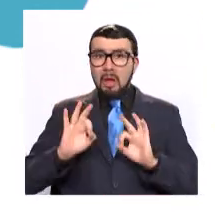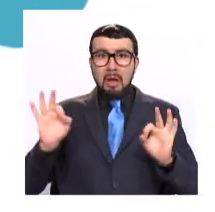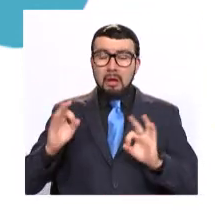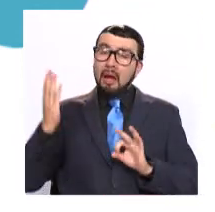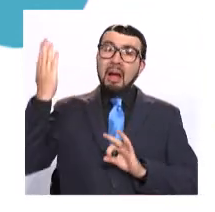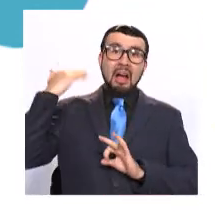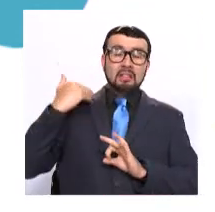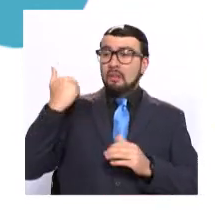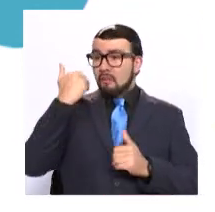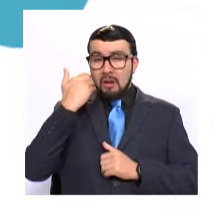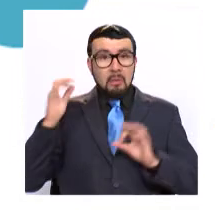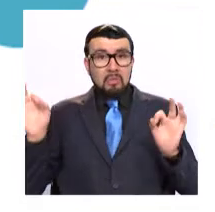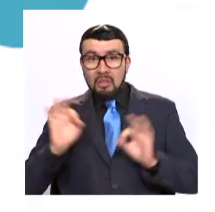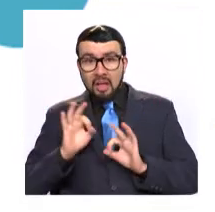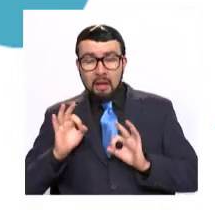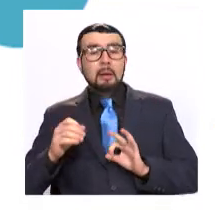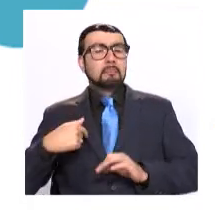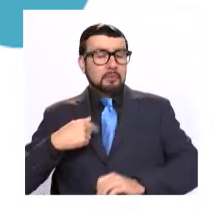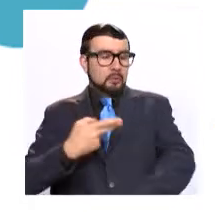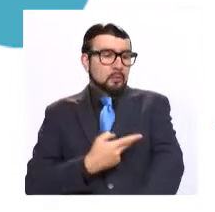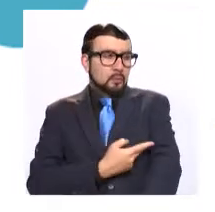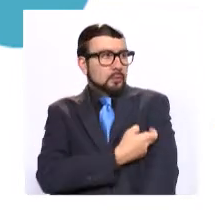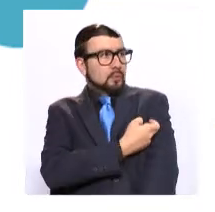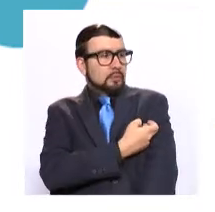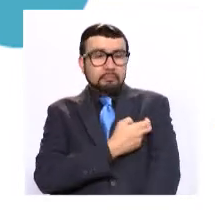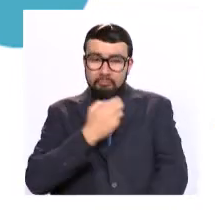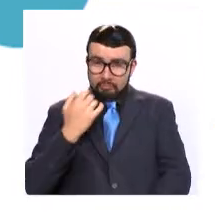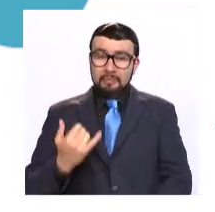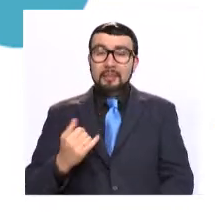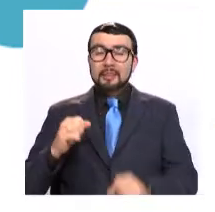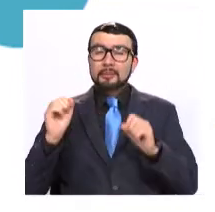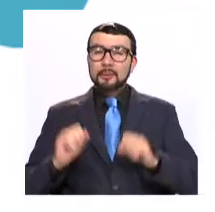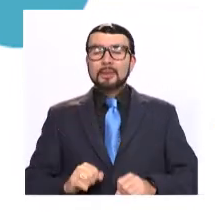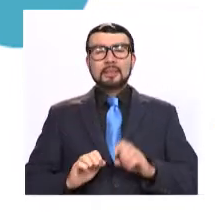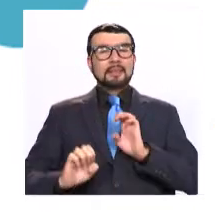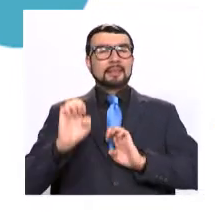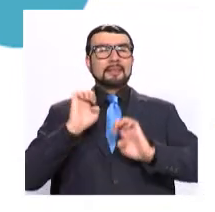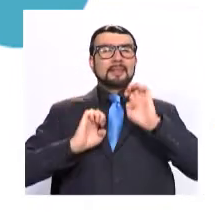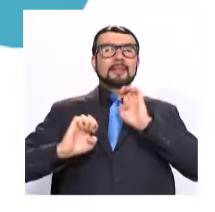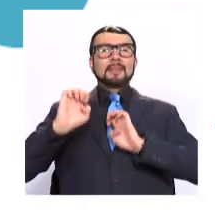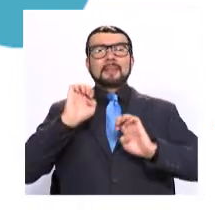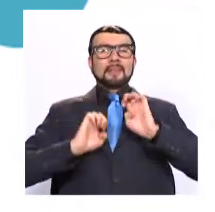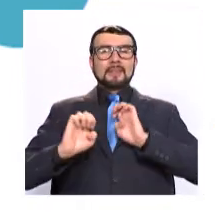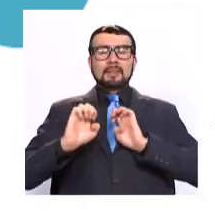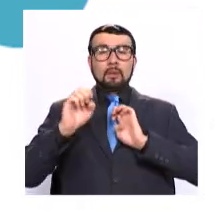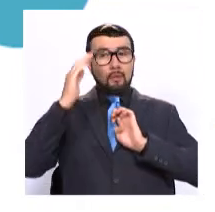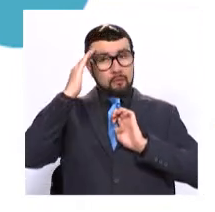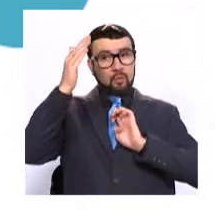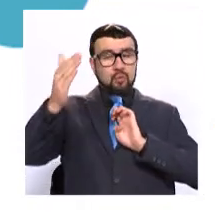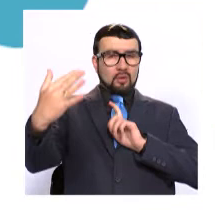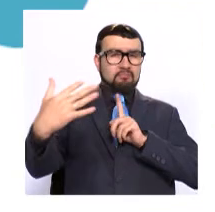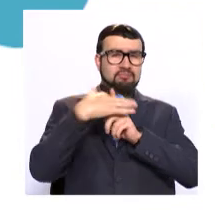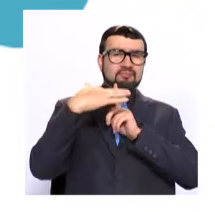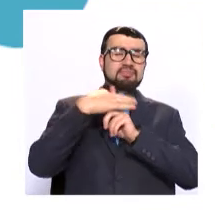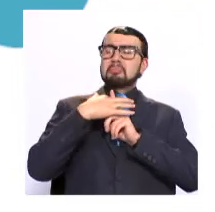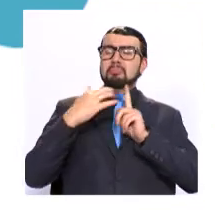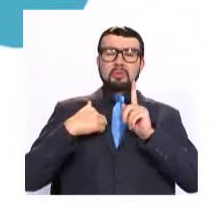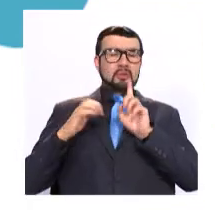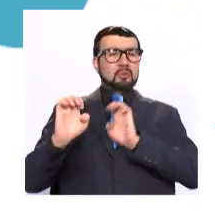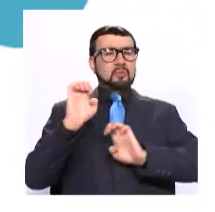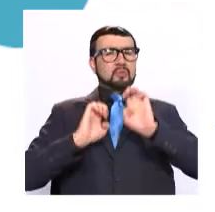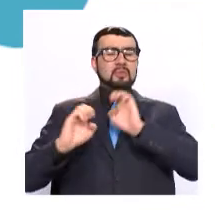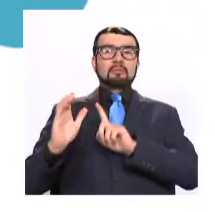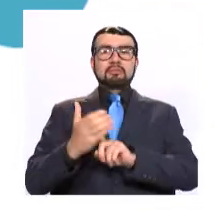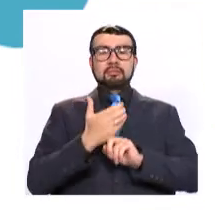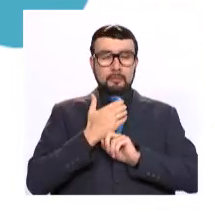Mediante la producción de anticuerpos de forma personal, una protección. Estamos diciendo que las vacunas están